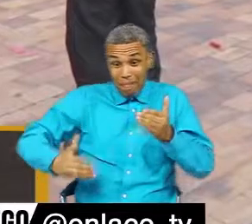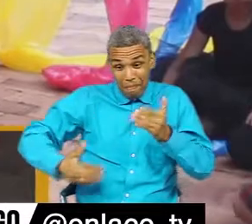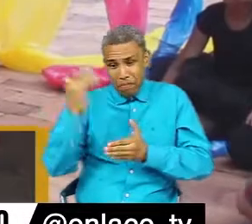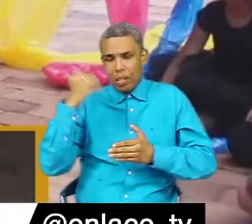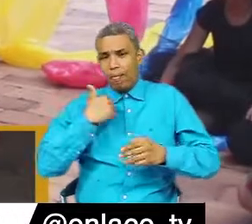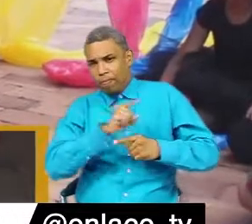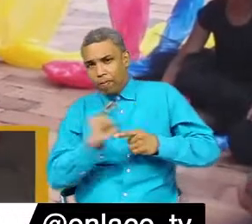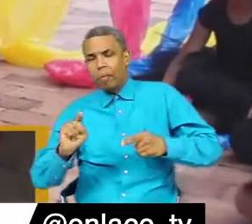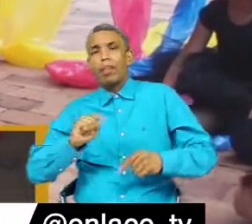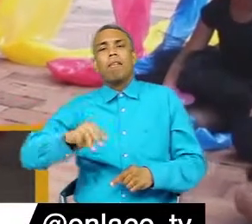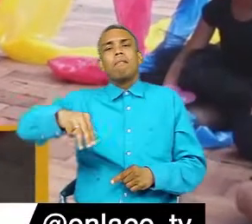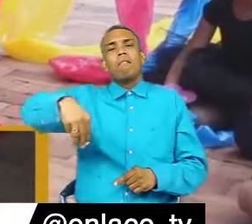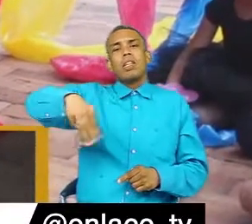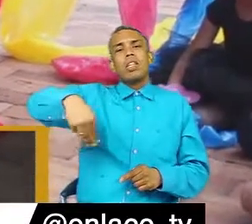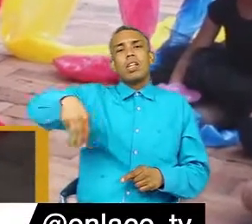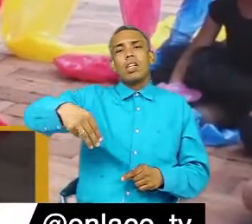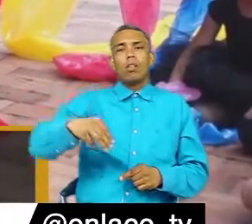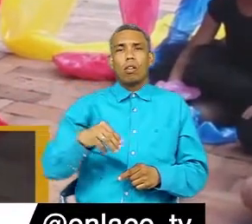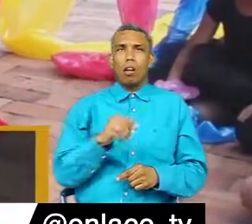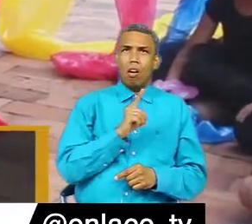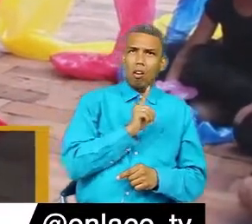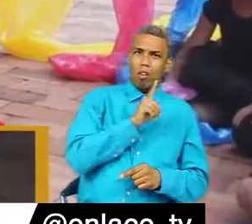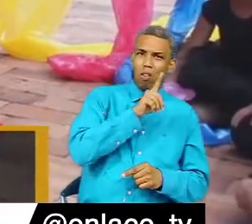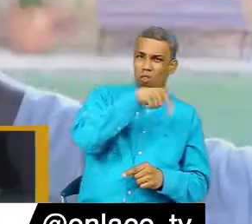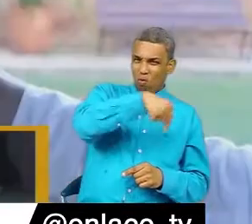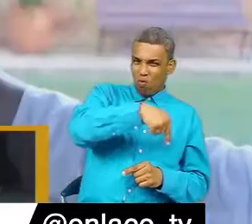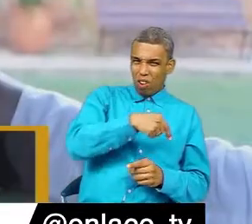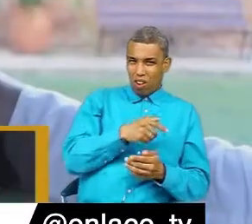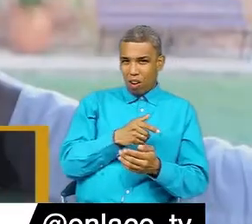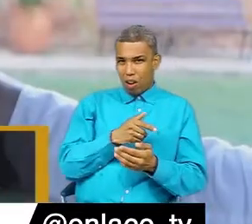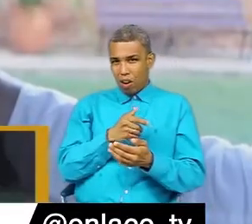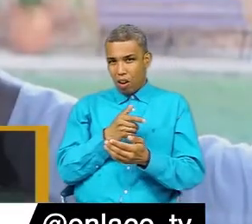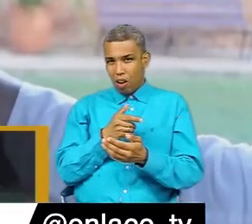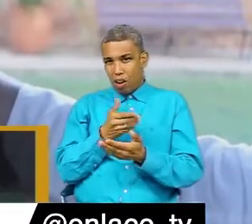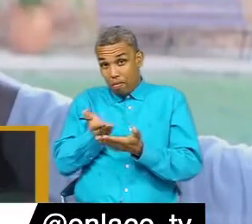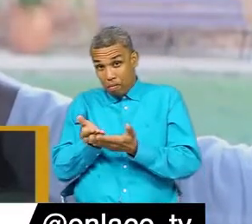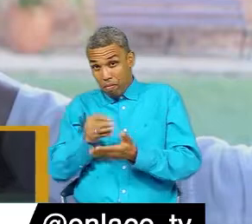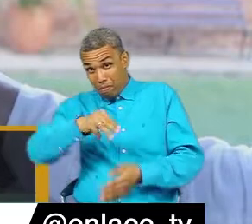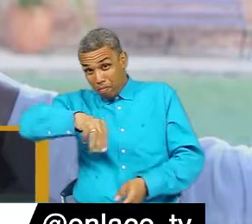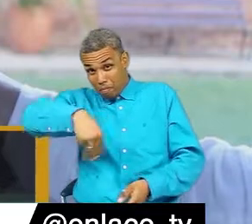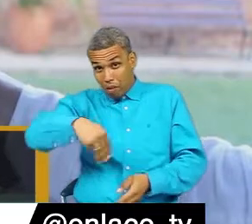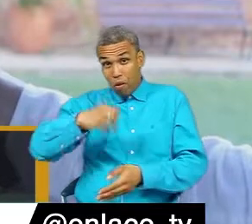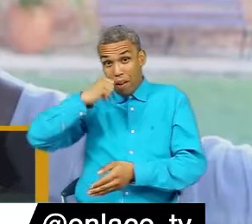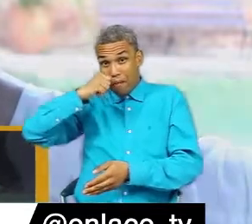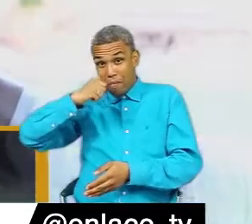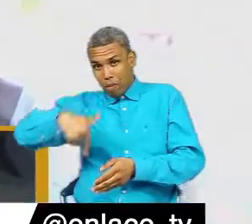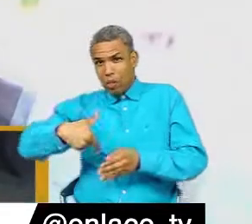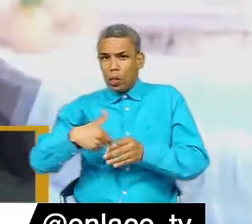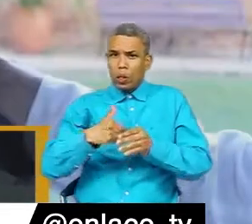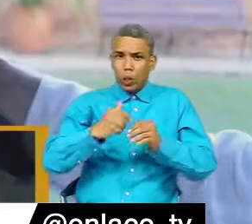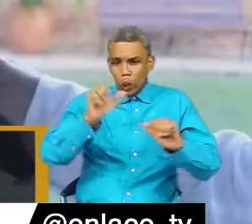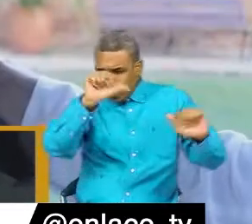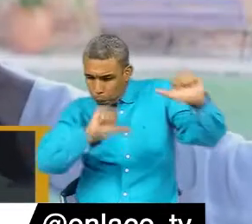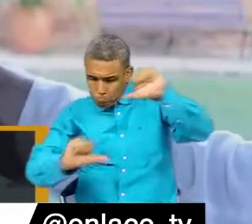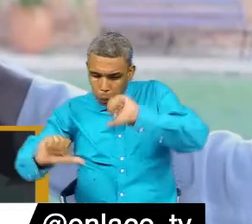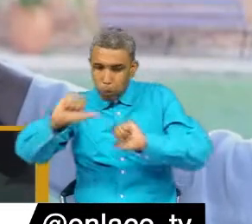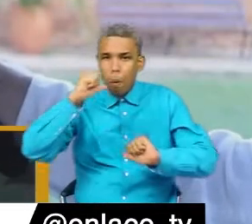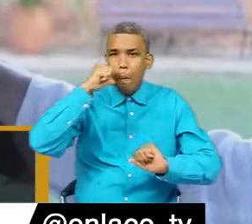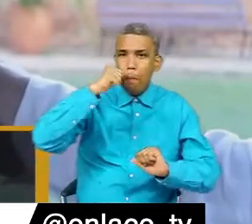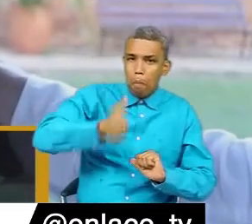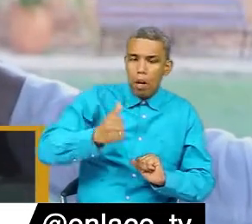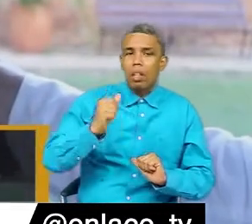día miércoles, al día de hoy, estamos trabajando todo lo que es la Feria de la Ciencia. Mañana tenemos la Copa San Pedro Claver, toda la parte